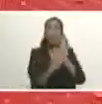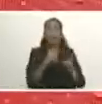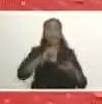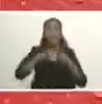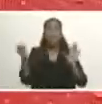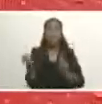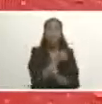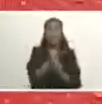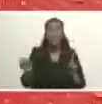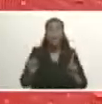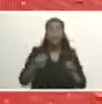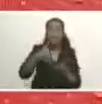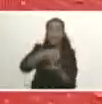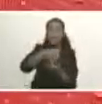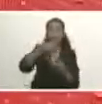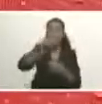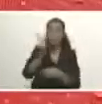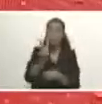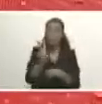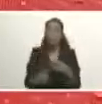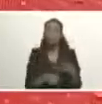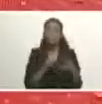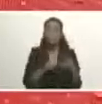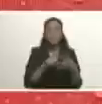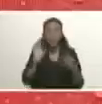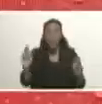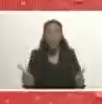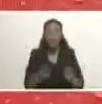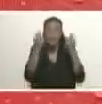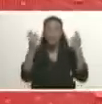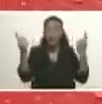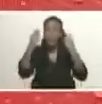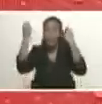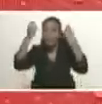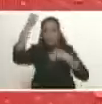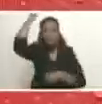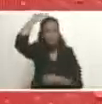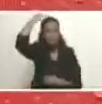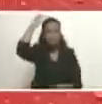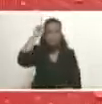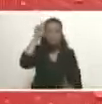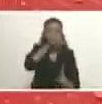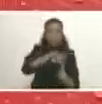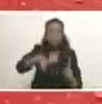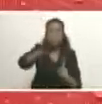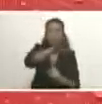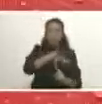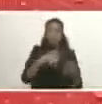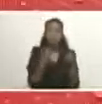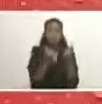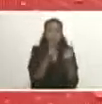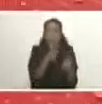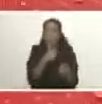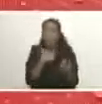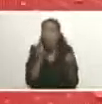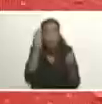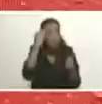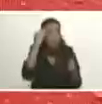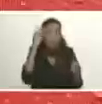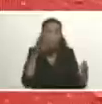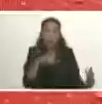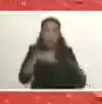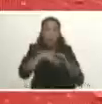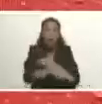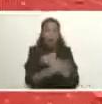violencia para desestabilizar el país. Con el lanzamiento de campañas políticas financiadas con fondos desconocidos y de posible